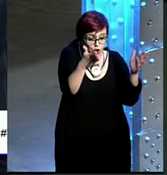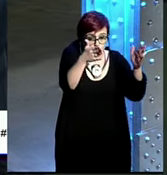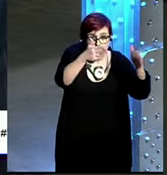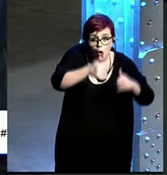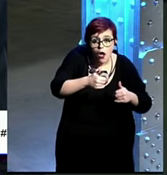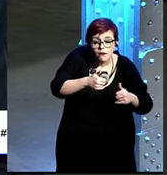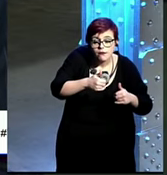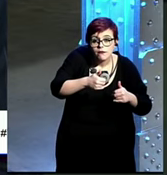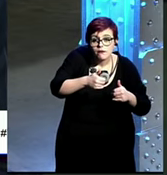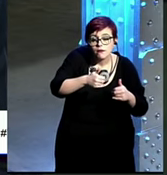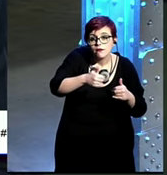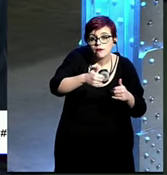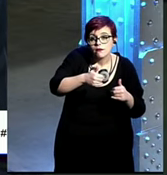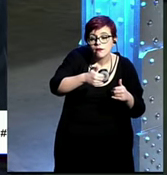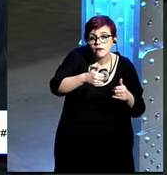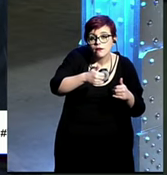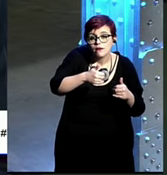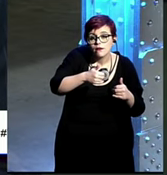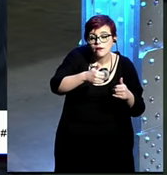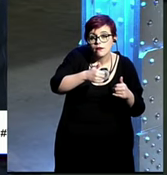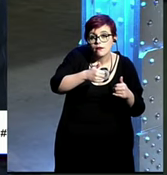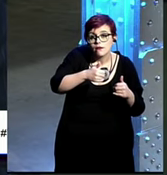la depresión,